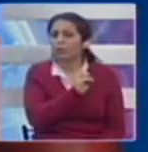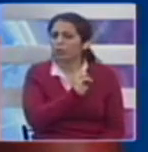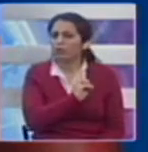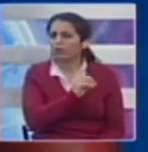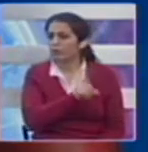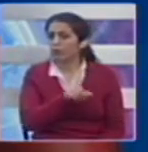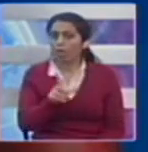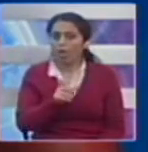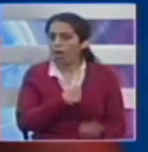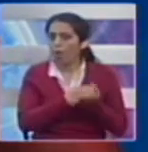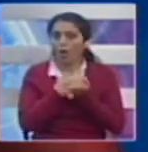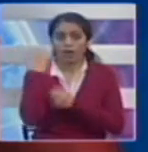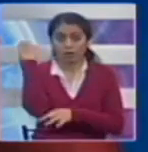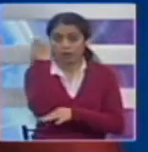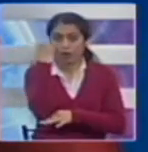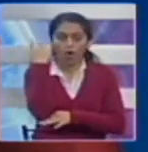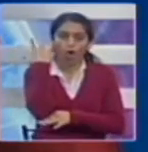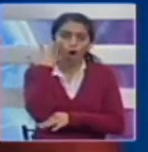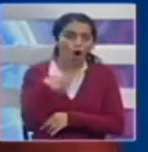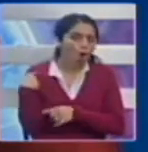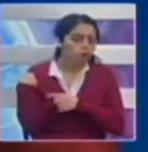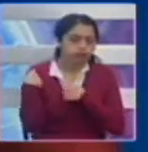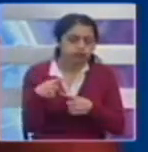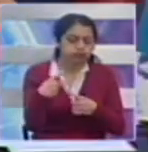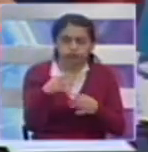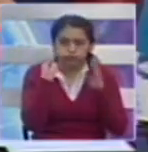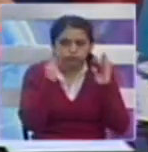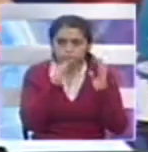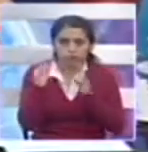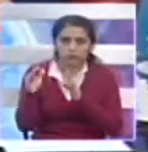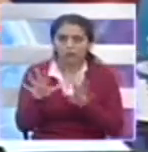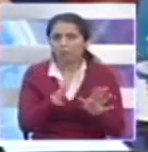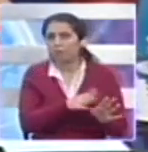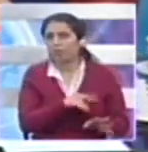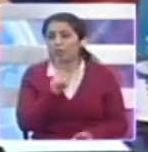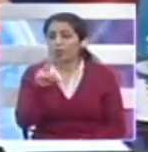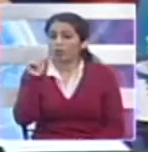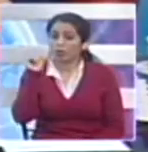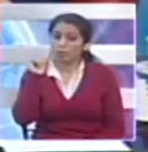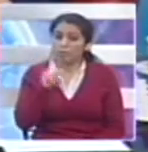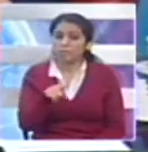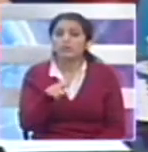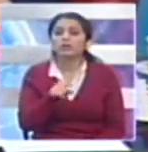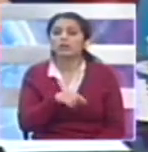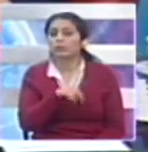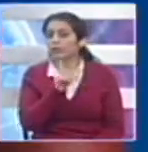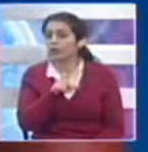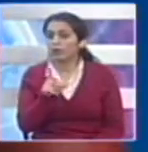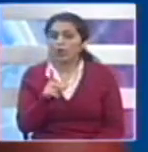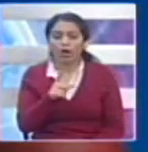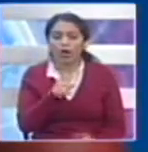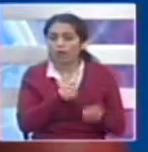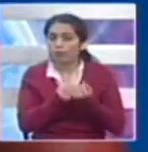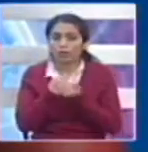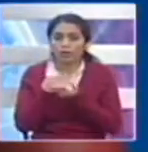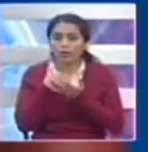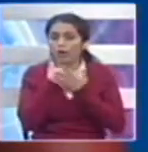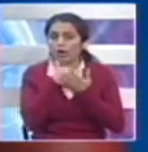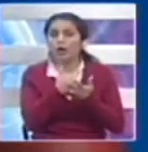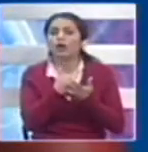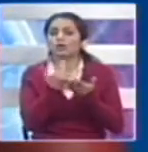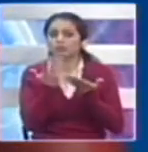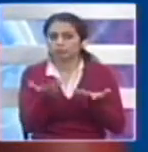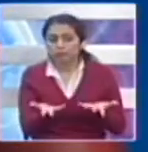todos los días y estamos también atendiendo alrededor de 2.000 atenciones en el área ambulatoria. Todo esto por ti, afiliado, porque